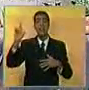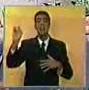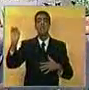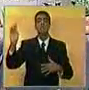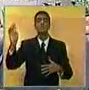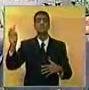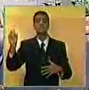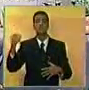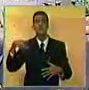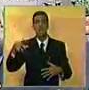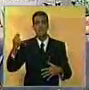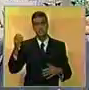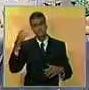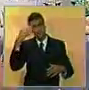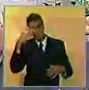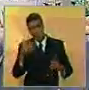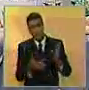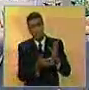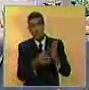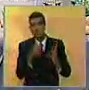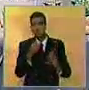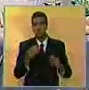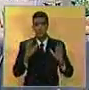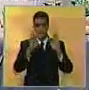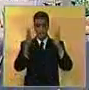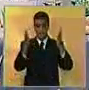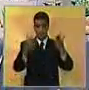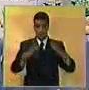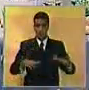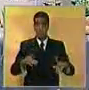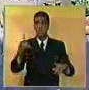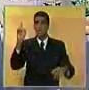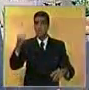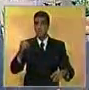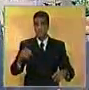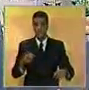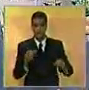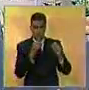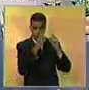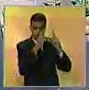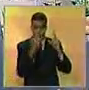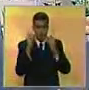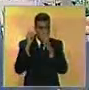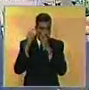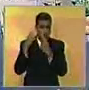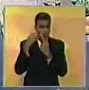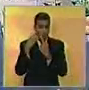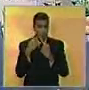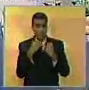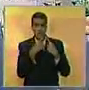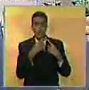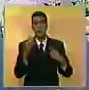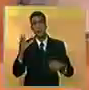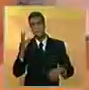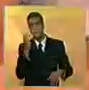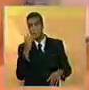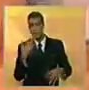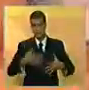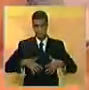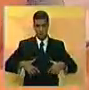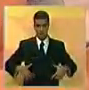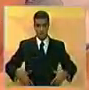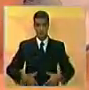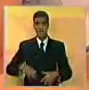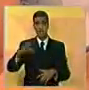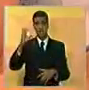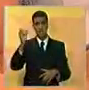Baser, una técnica que no solo nos ayudará a moldear nuestra figura, sino también a resaltar algunas zonas estratégicas, como por ejemplo las abdominales.